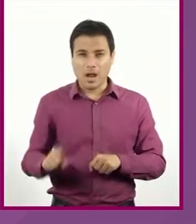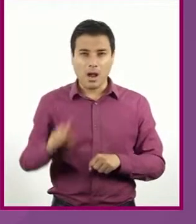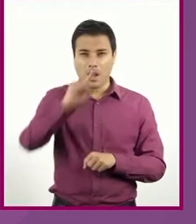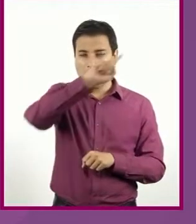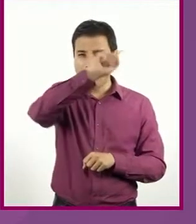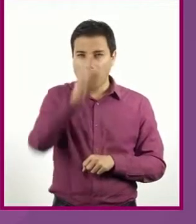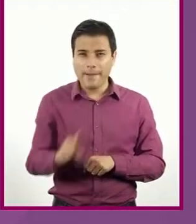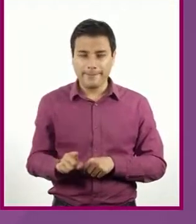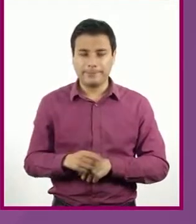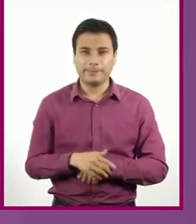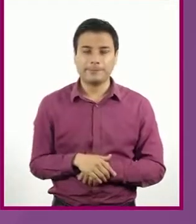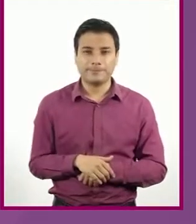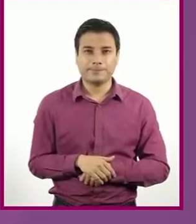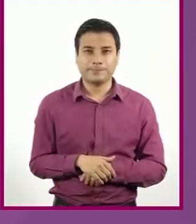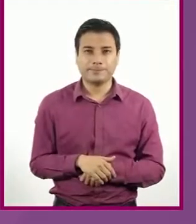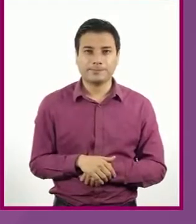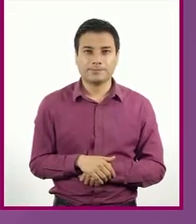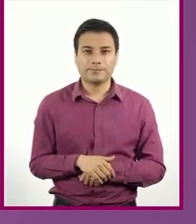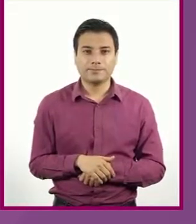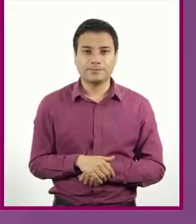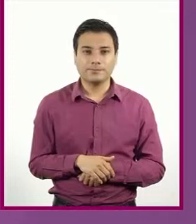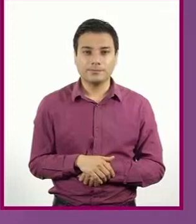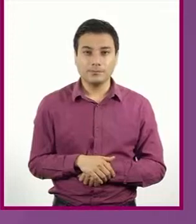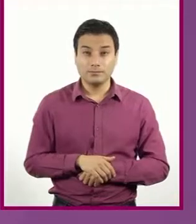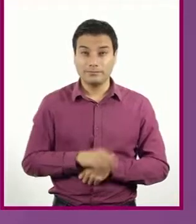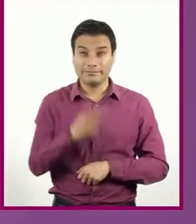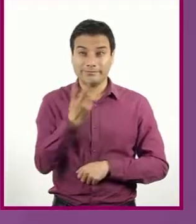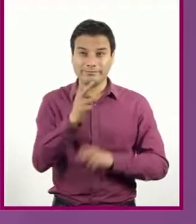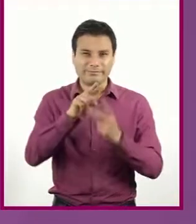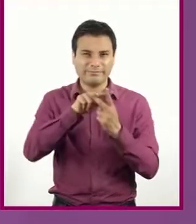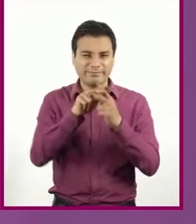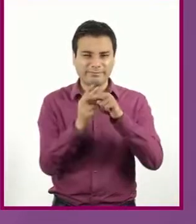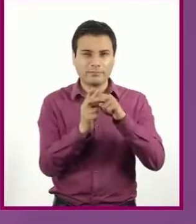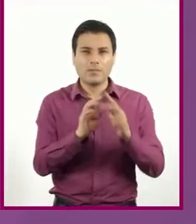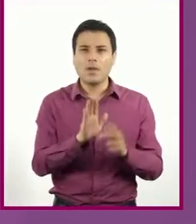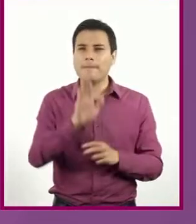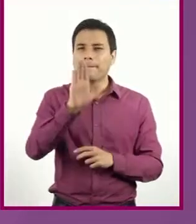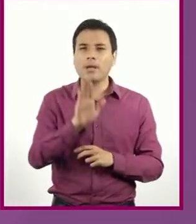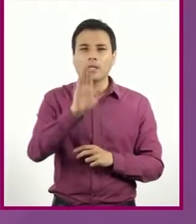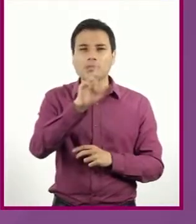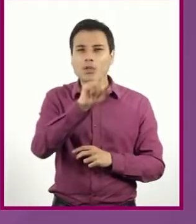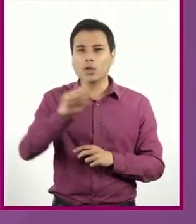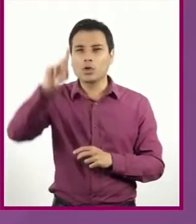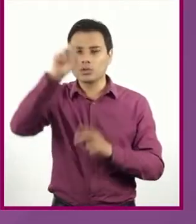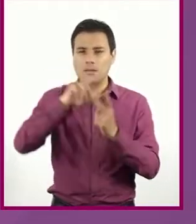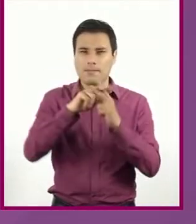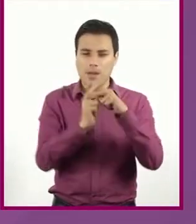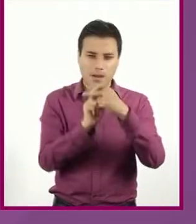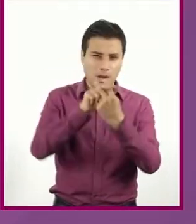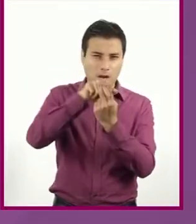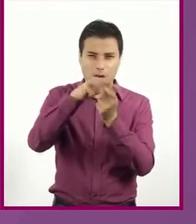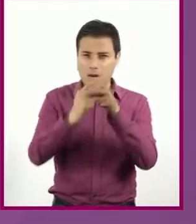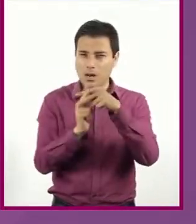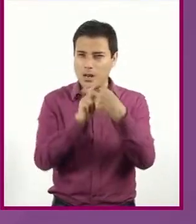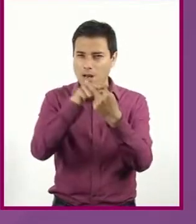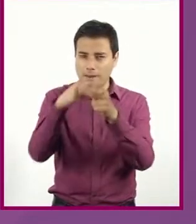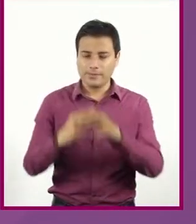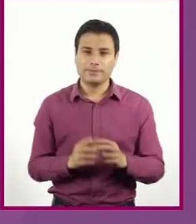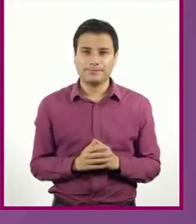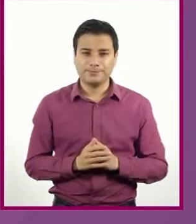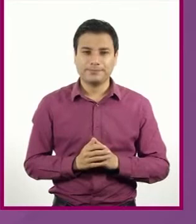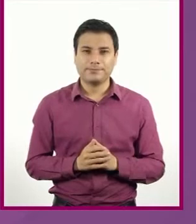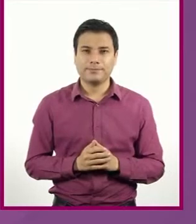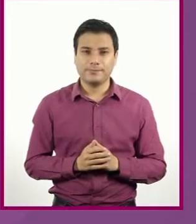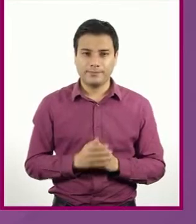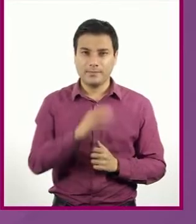cielo. Como si los mismísimos dioses se enfrentaran por el control del mundo. Enkidu